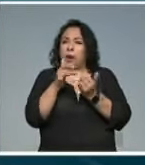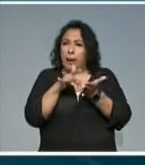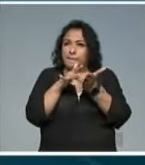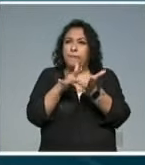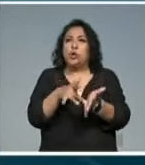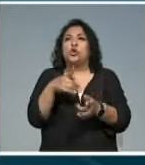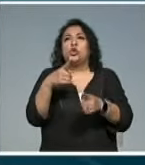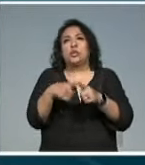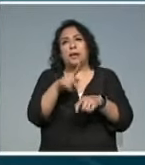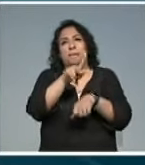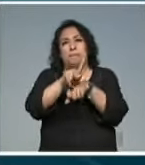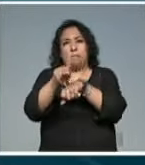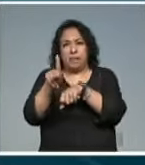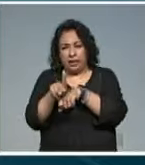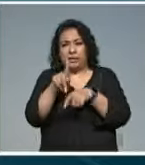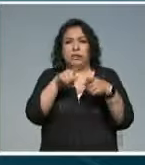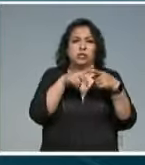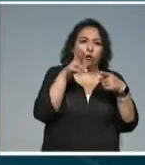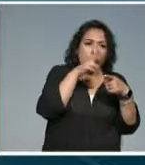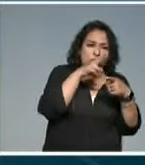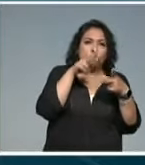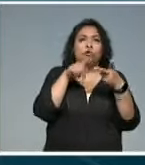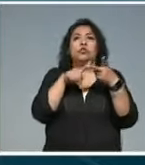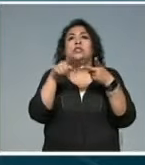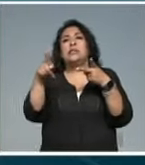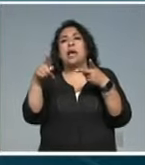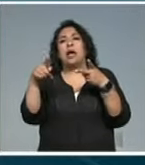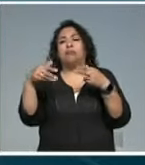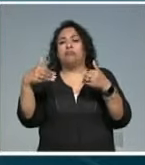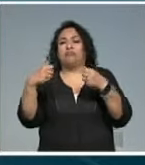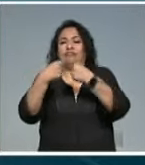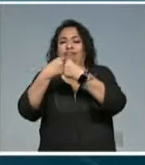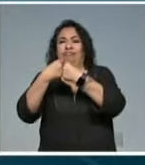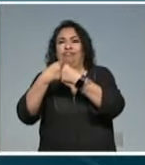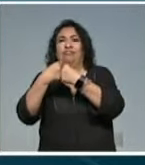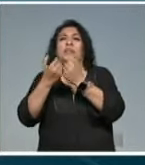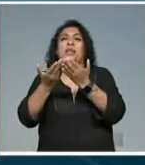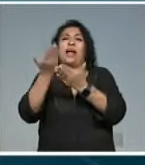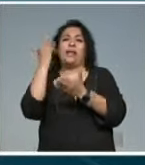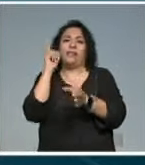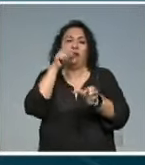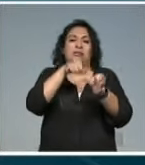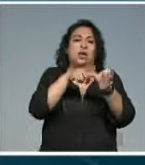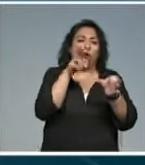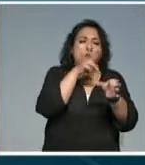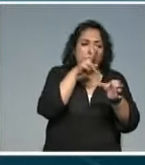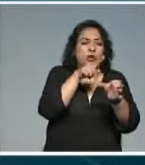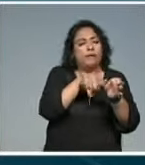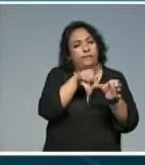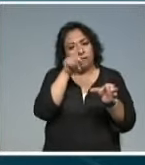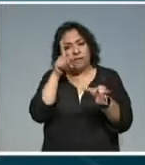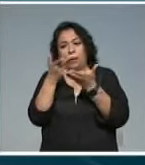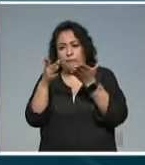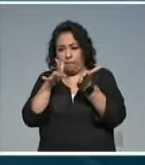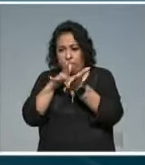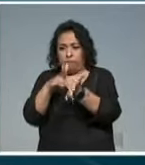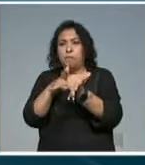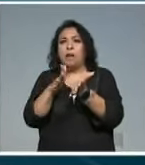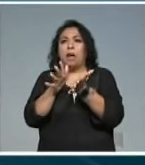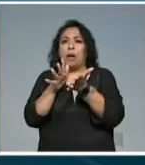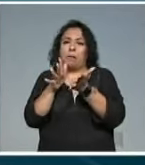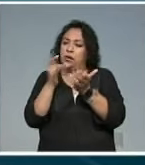cooperación de los estados, tanto de Rusia como los estados limítrofes que eran antes parte de Rusia, para que puedan colaborar también